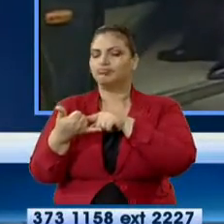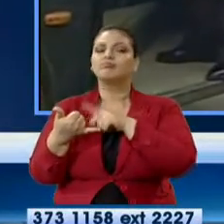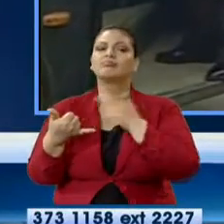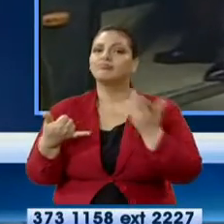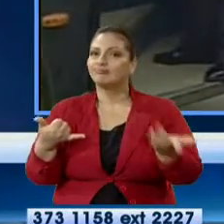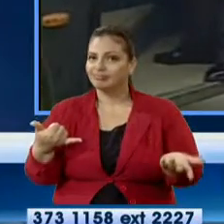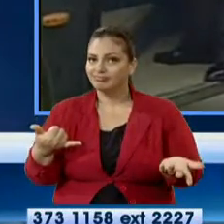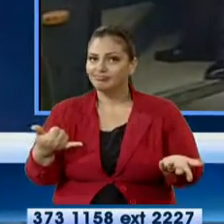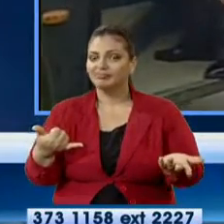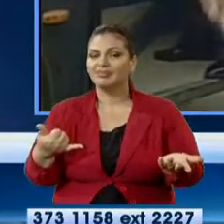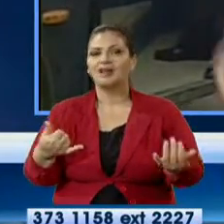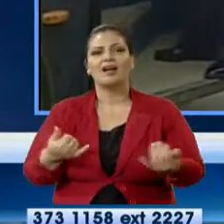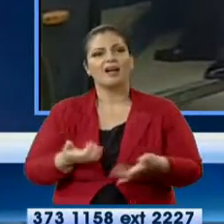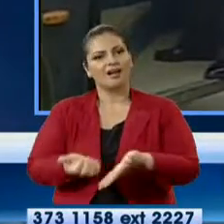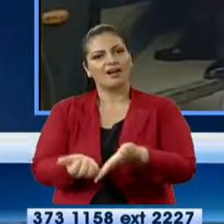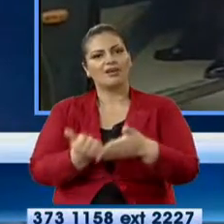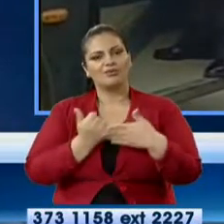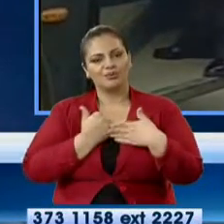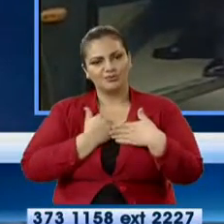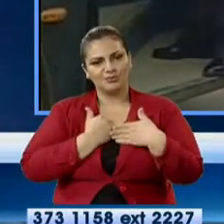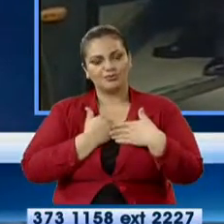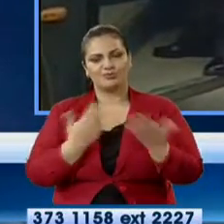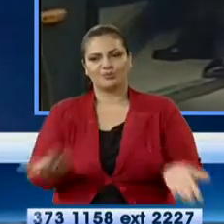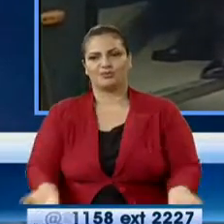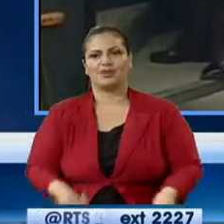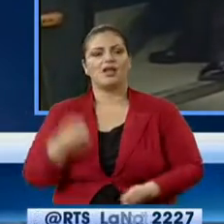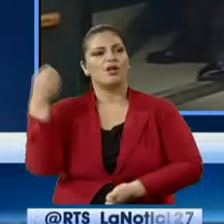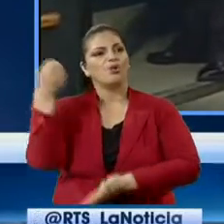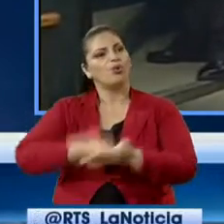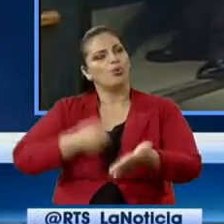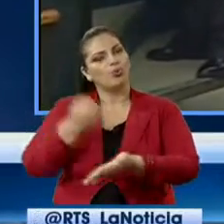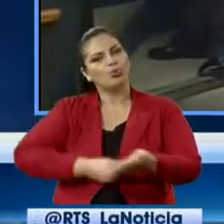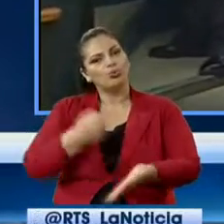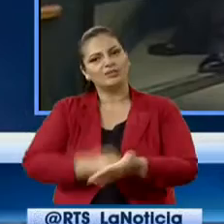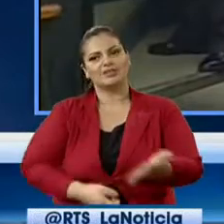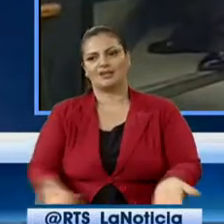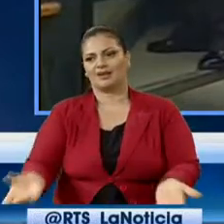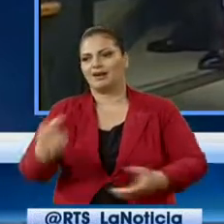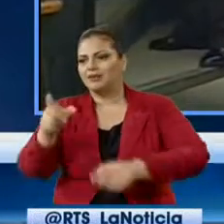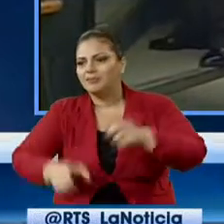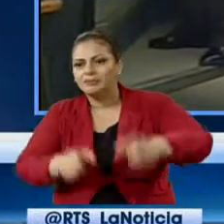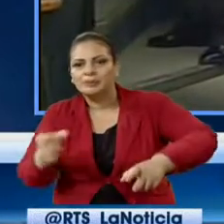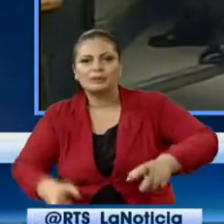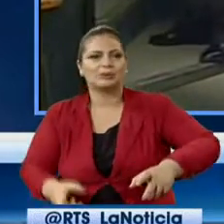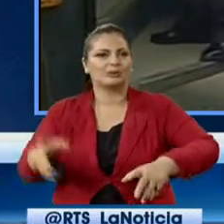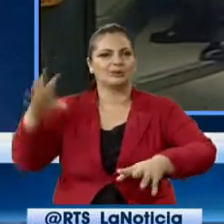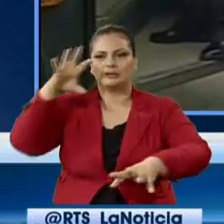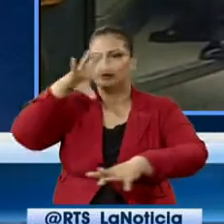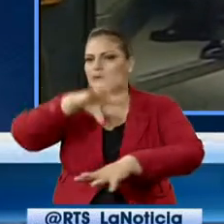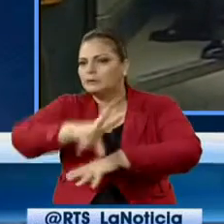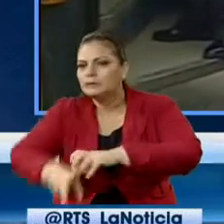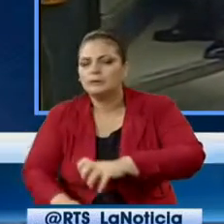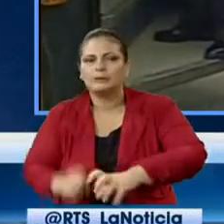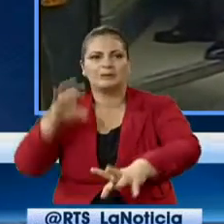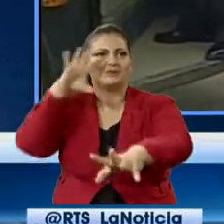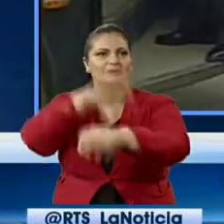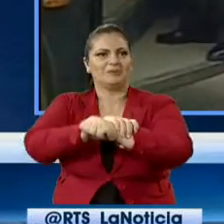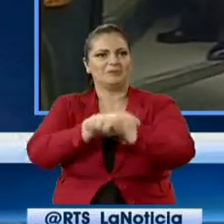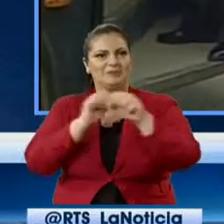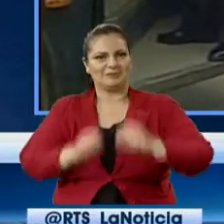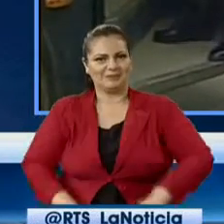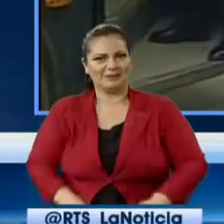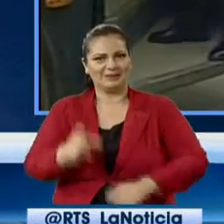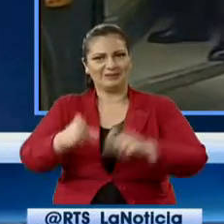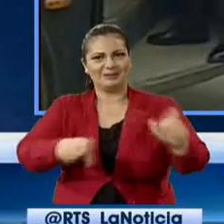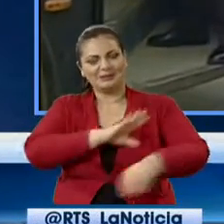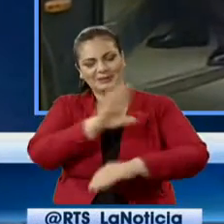que se sigue dándole guerra a la delincuencia y eso es lo importante, que colabore la comunidad con buena cara